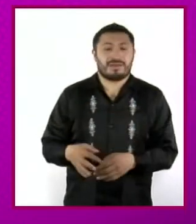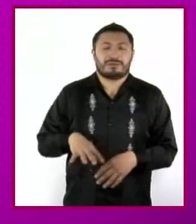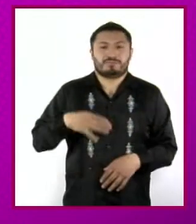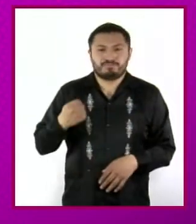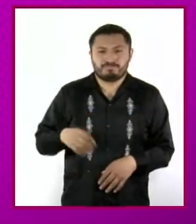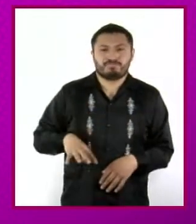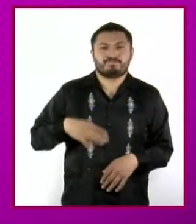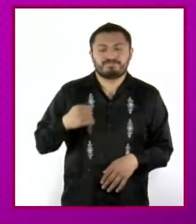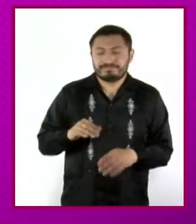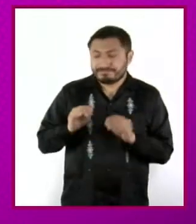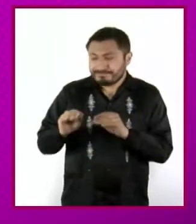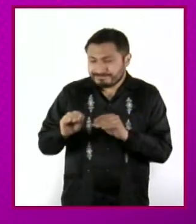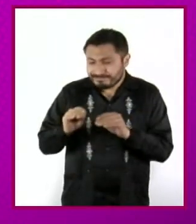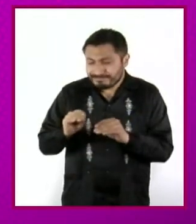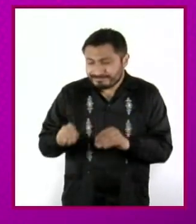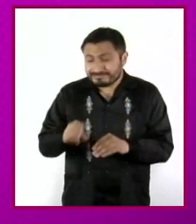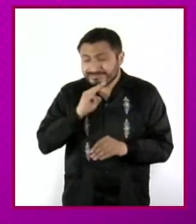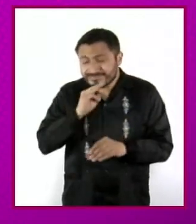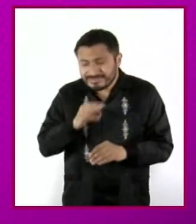despertarla.